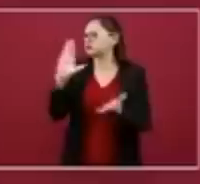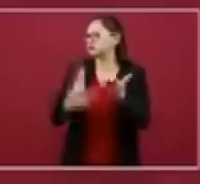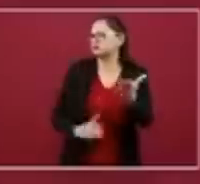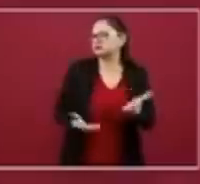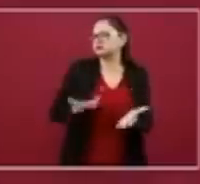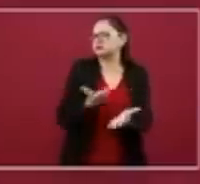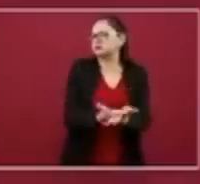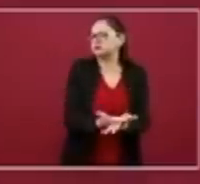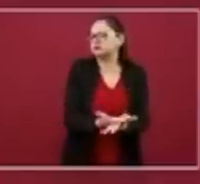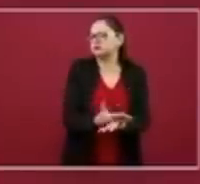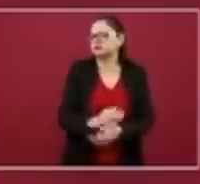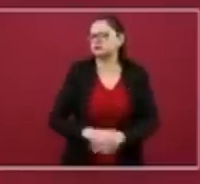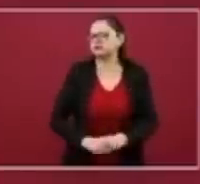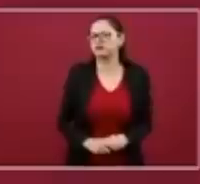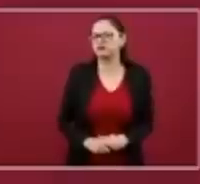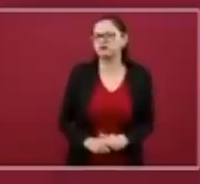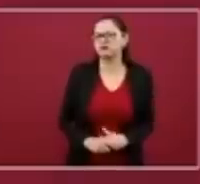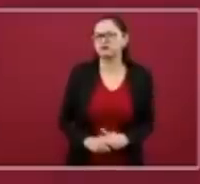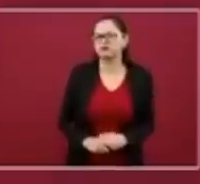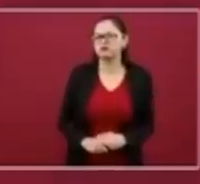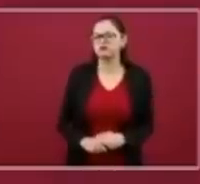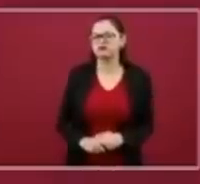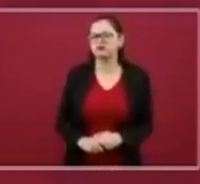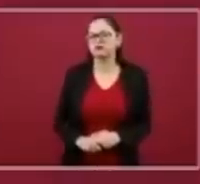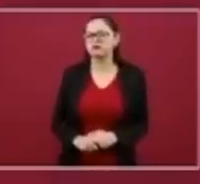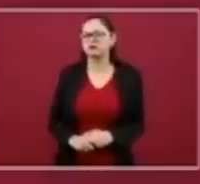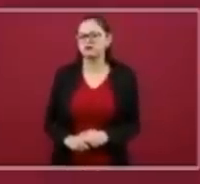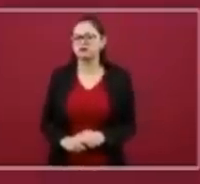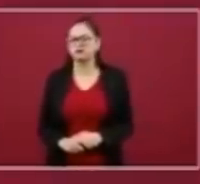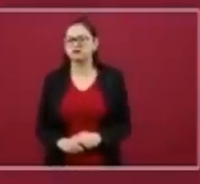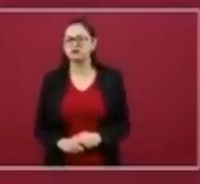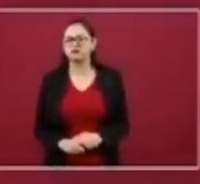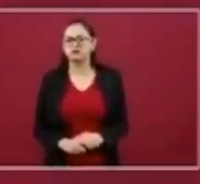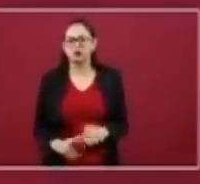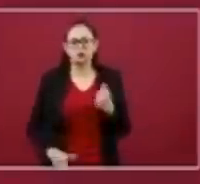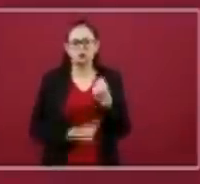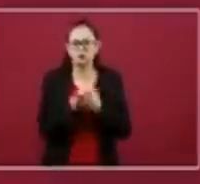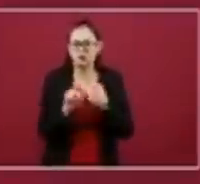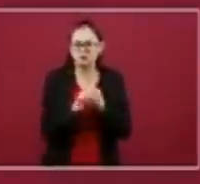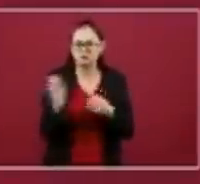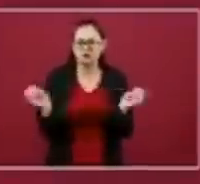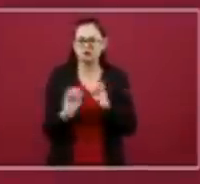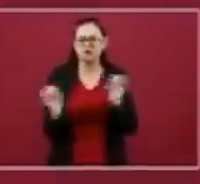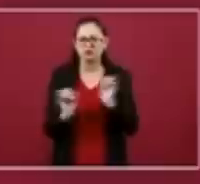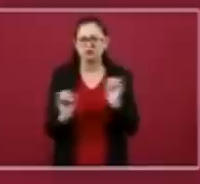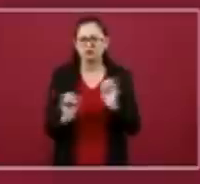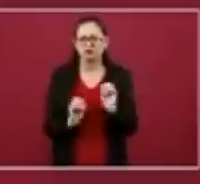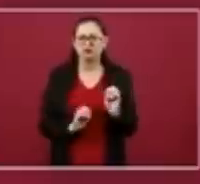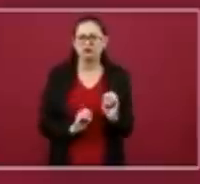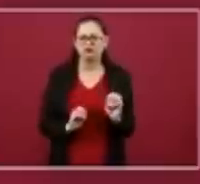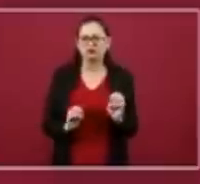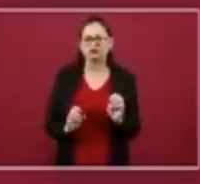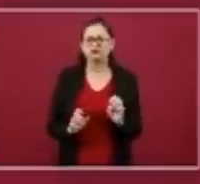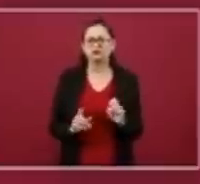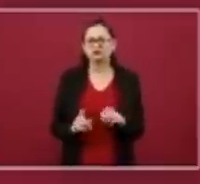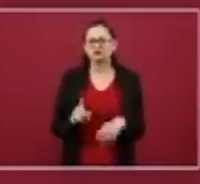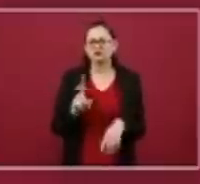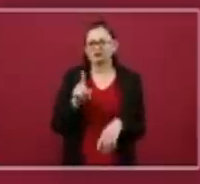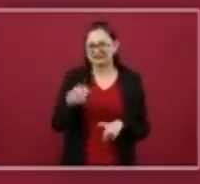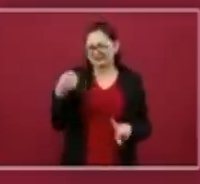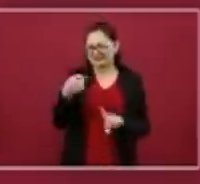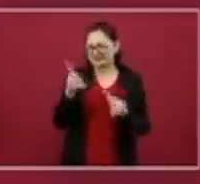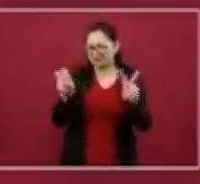para que no haya ningún problema. Eso ya se está viendo, esto en